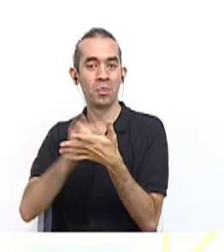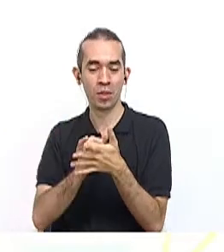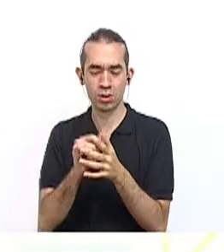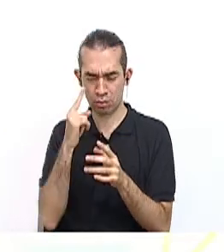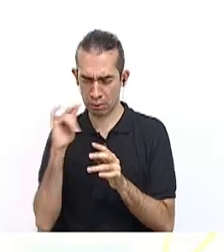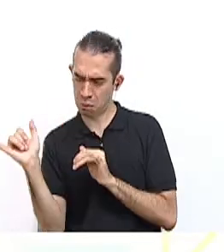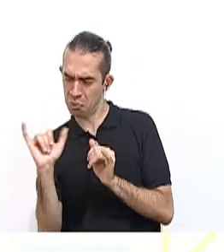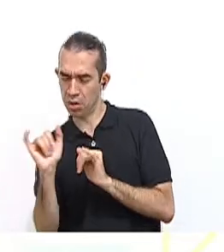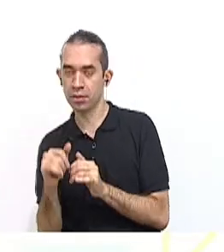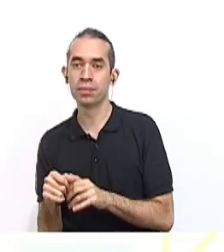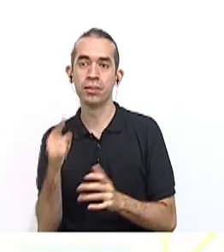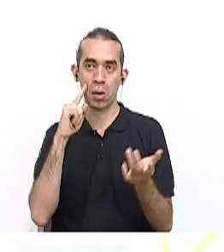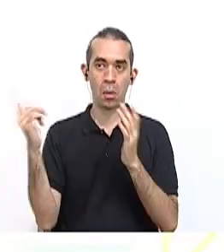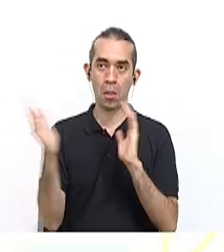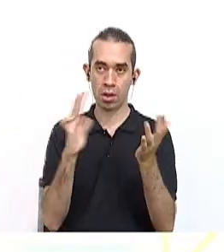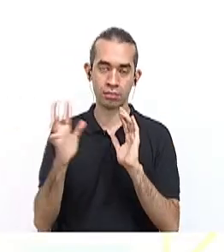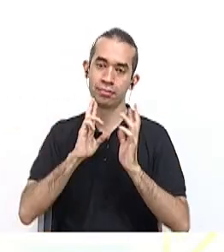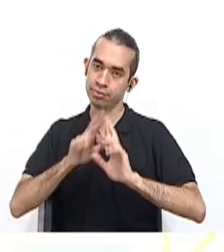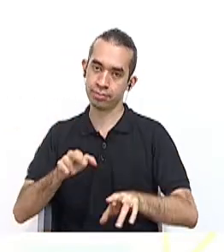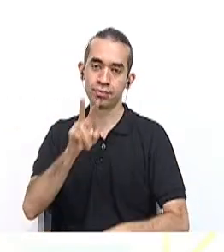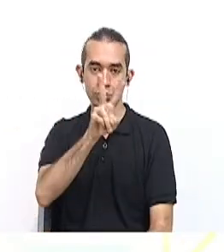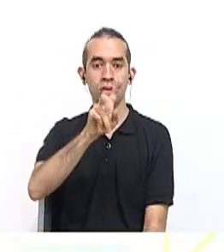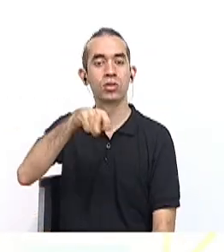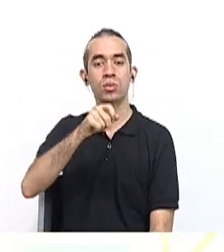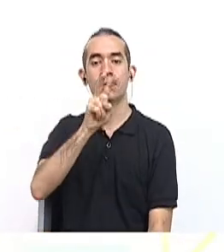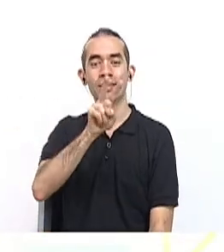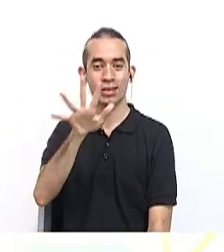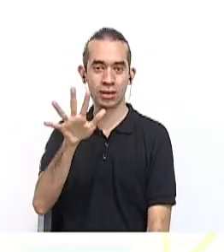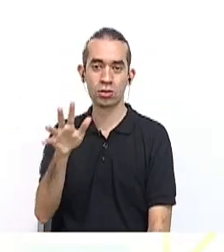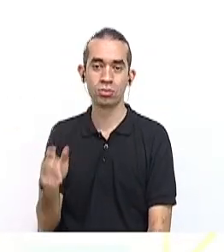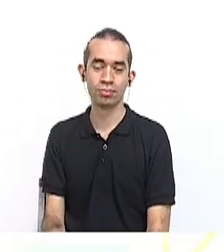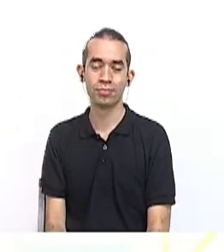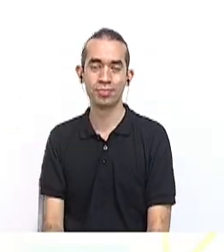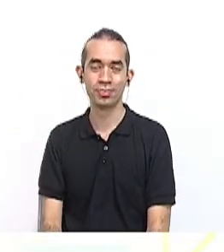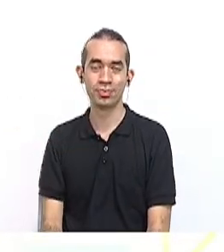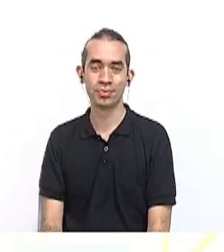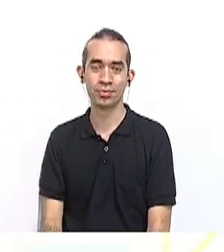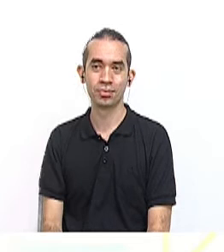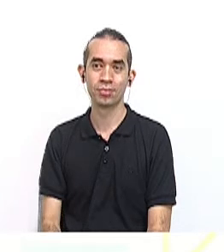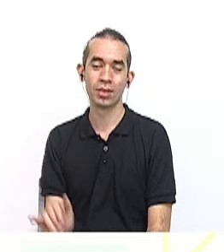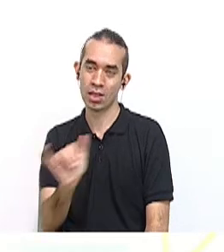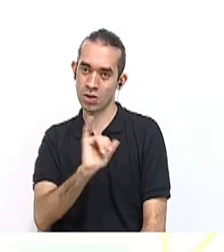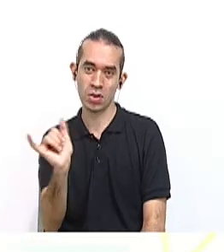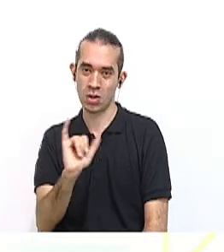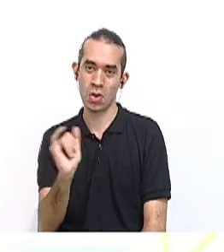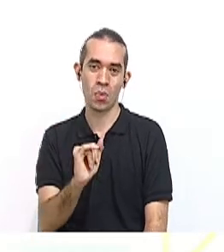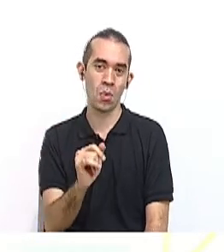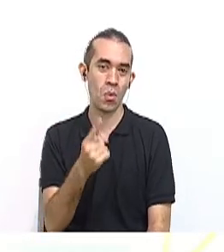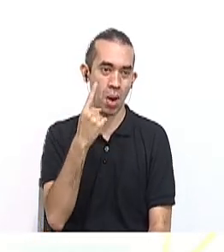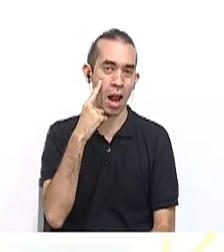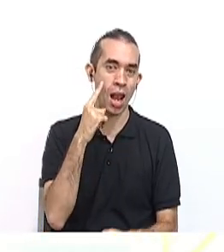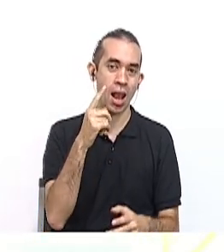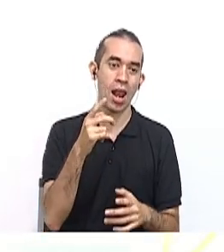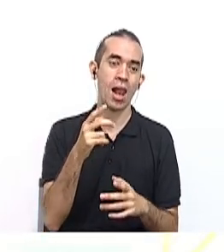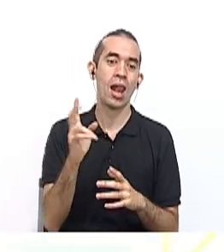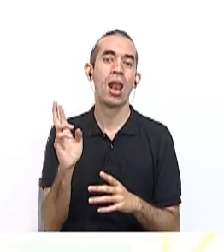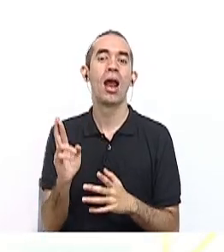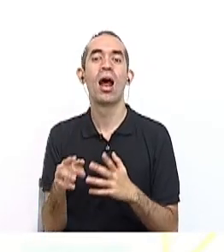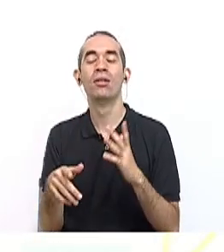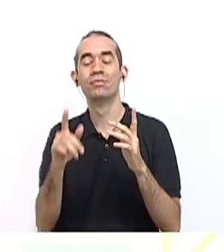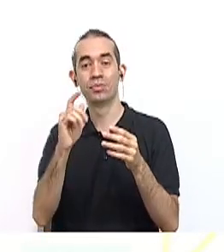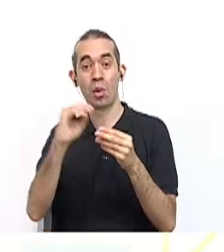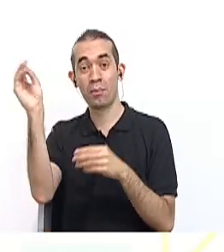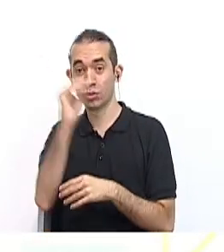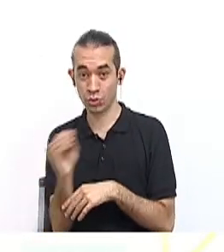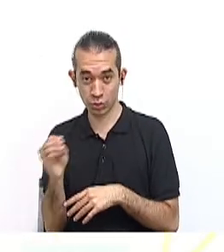Comparamos y obtenemos en ambos casos 2.25, la misma razón de semejanza. Por lo